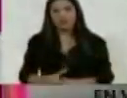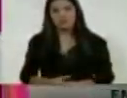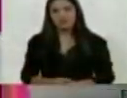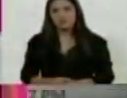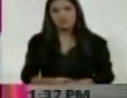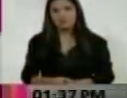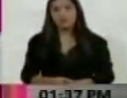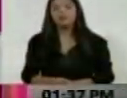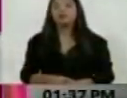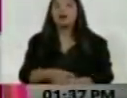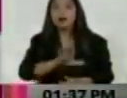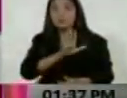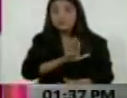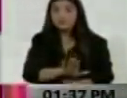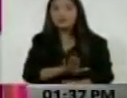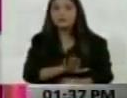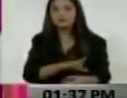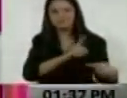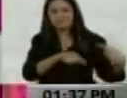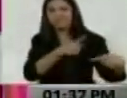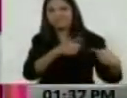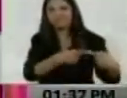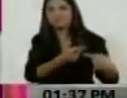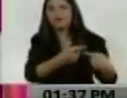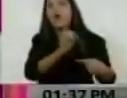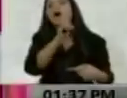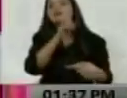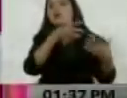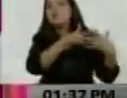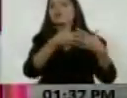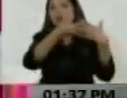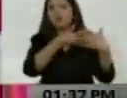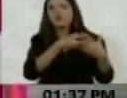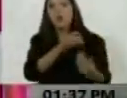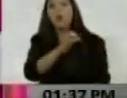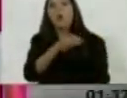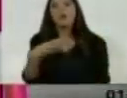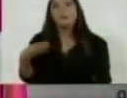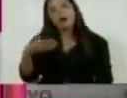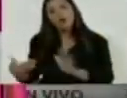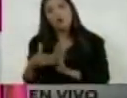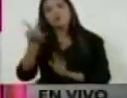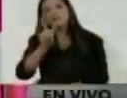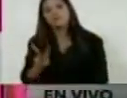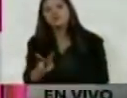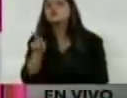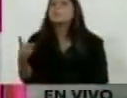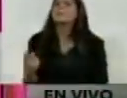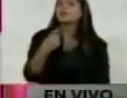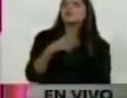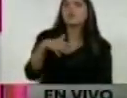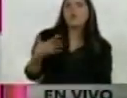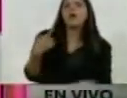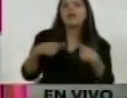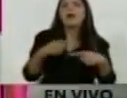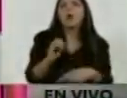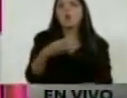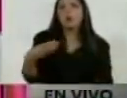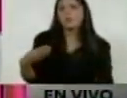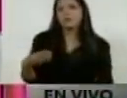Ese es el legado que ha dejado Obama contra Venezuela. Cuando ustedes le pregunten cuál es el legado de Obama, una